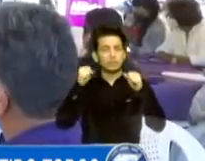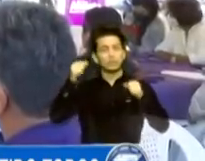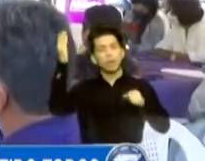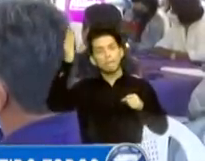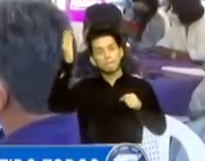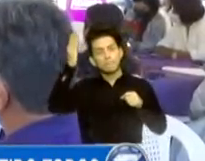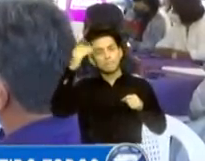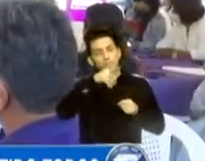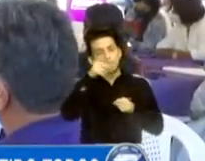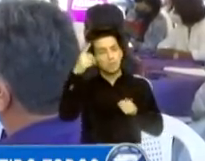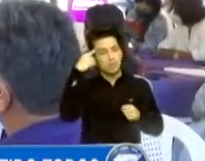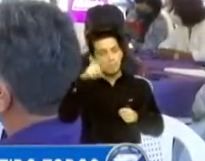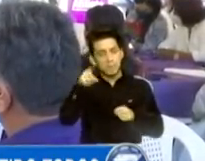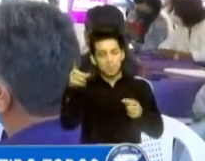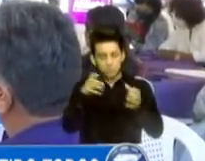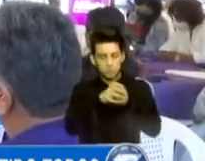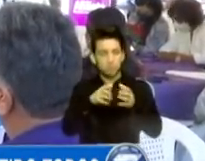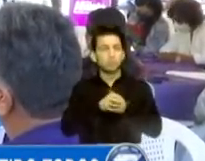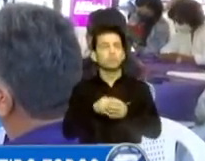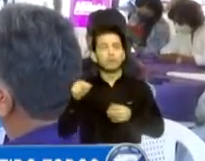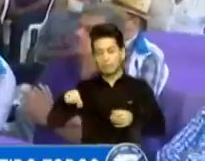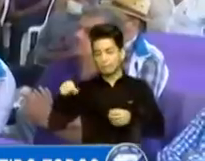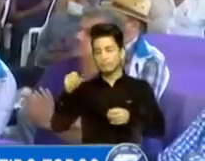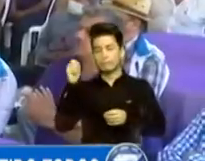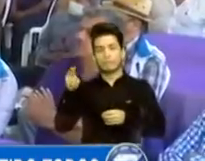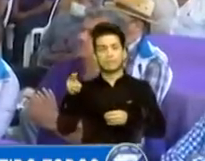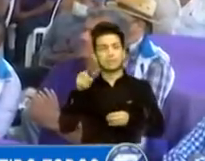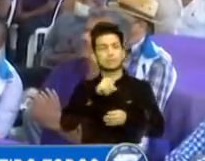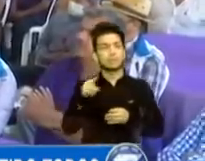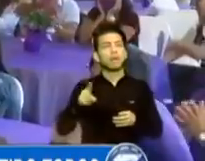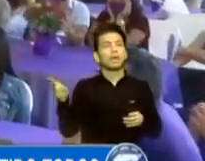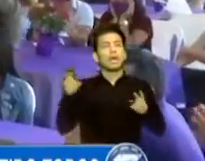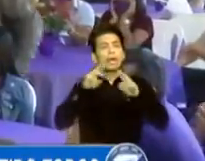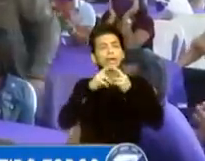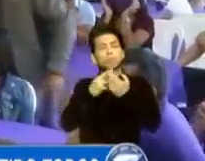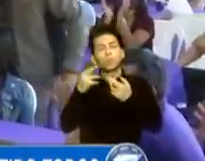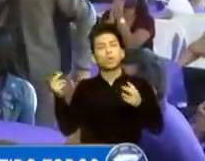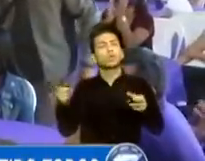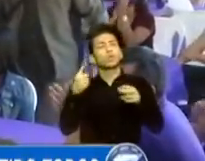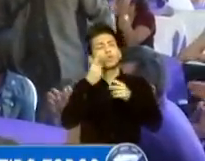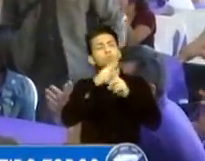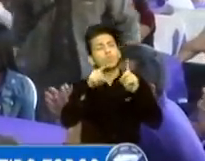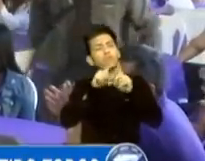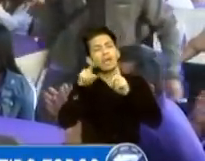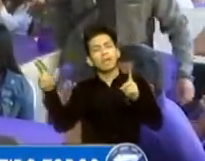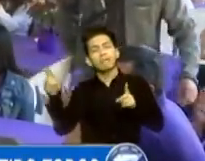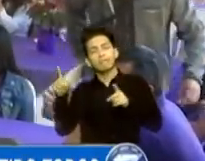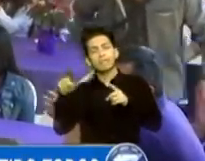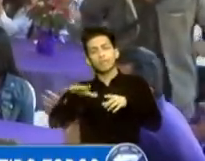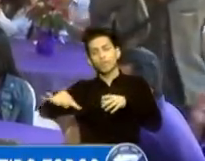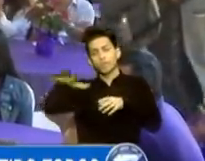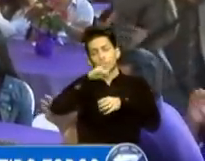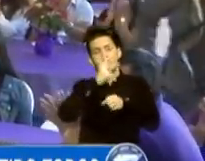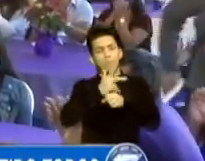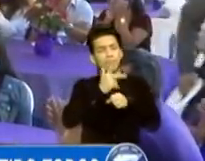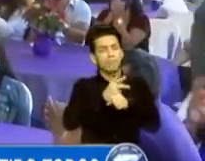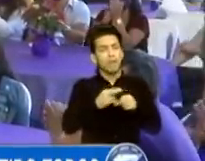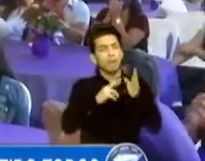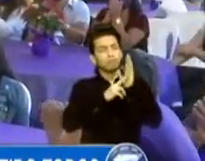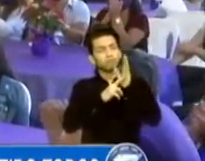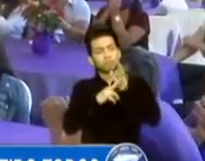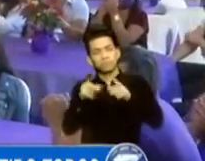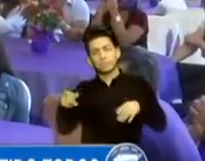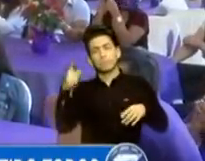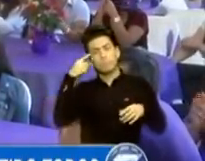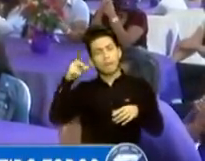La actividad tuvo lugar este fin de semana y se reunieron representantes a nivel nacional para desarrollar la convención nacional y capacitación política